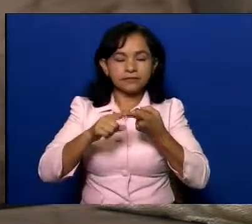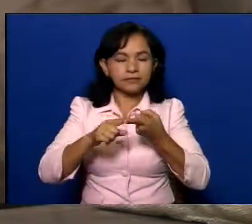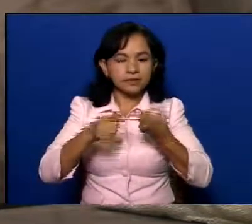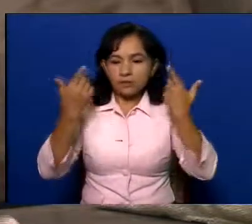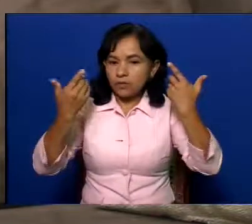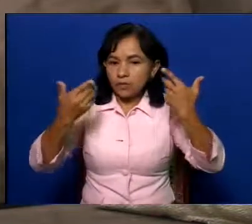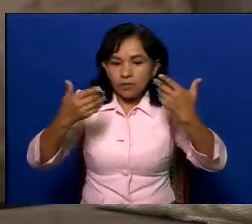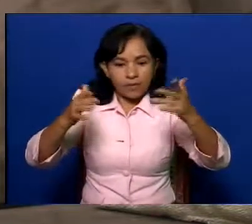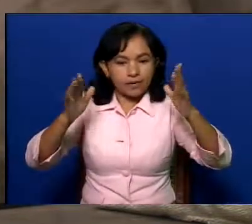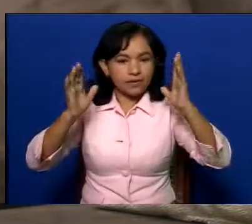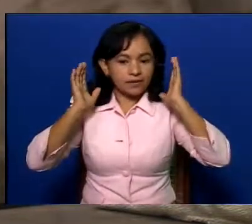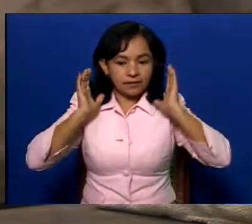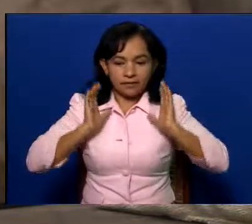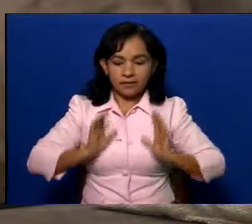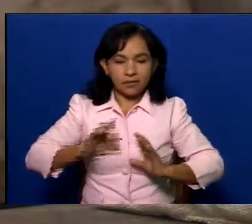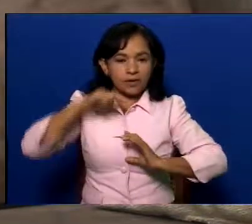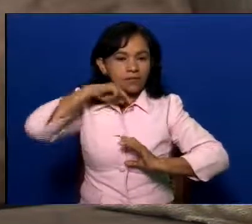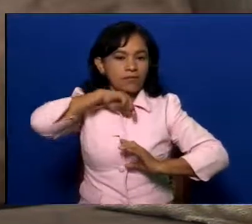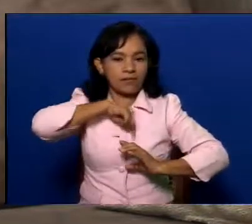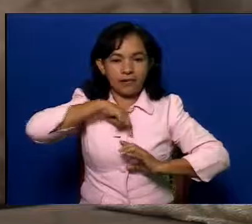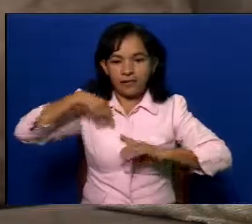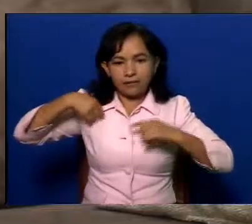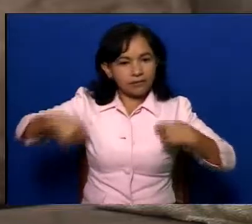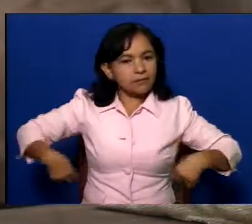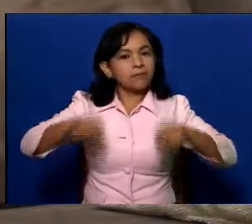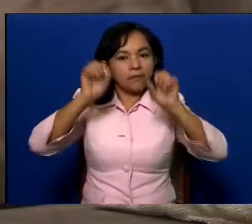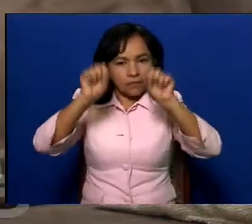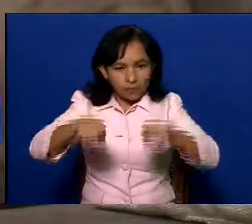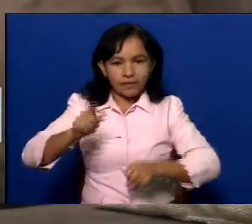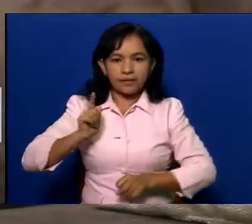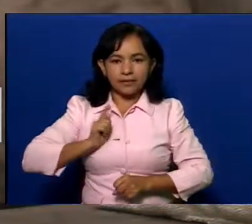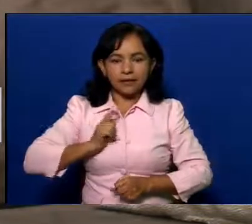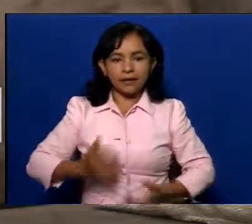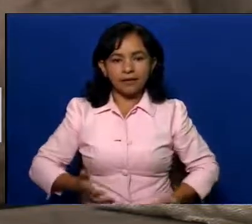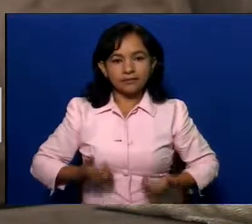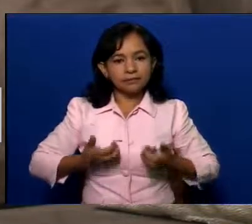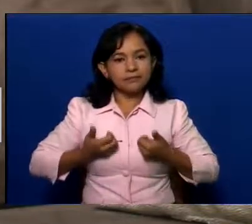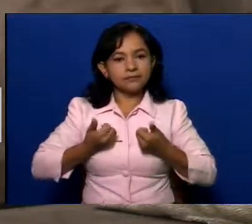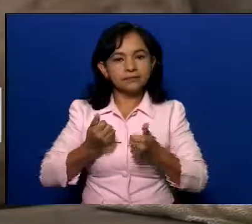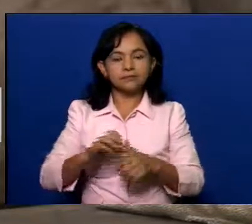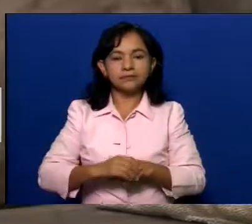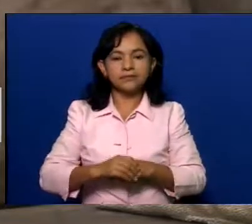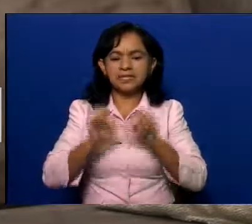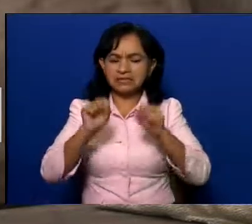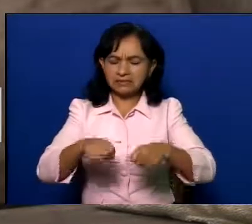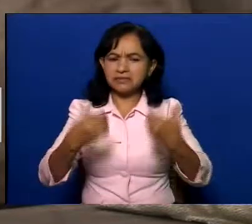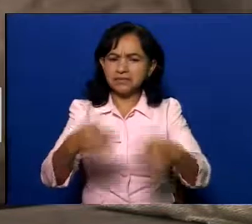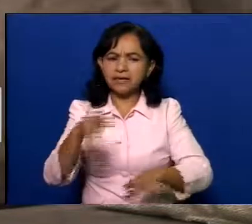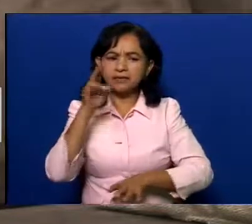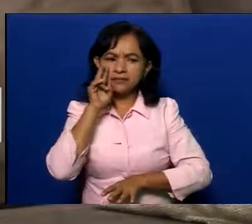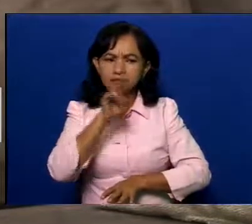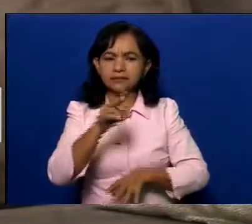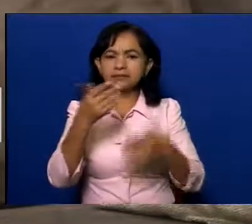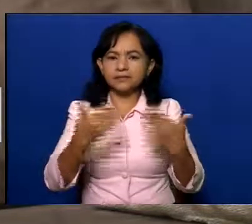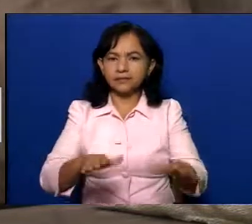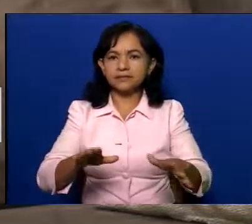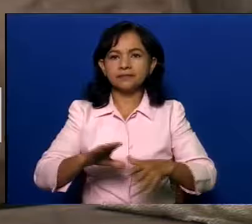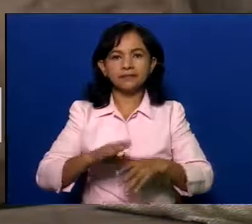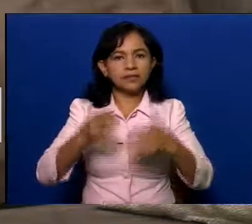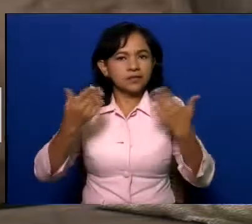en cualquier órgano del organismo. Y ahí ustedes también, el pueblo, tenían bien identificado. Puede aparecer